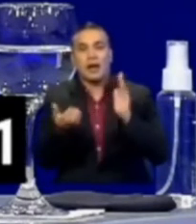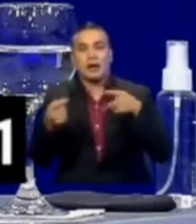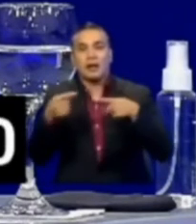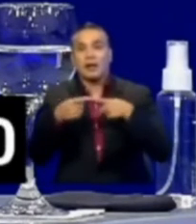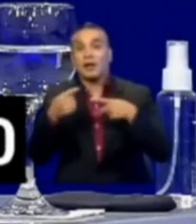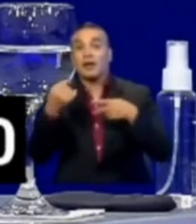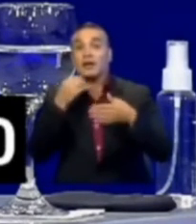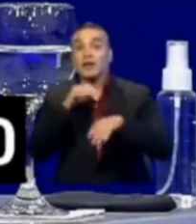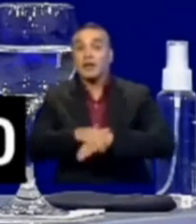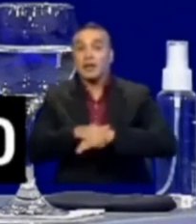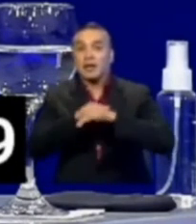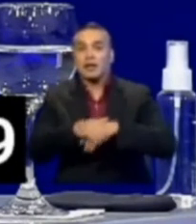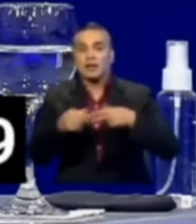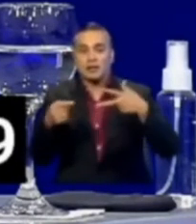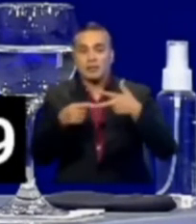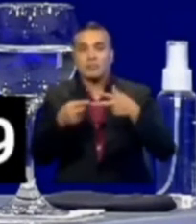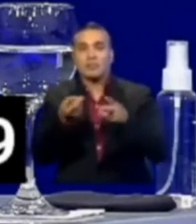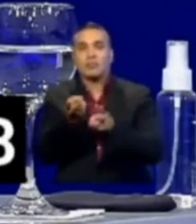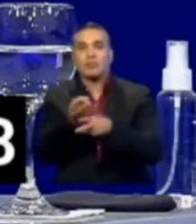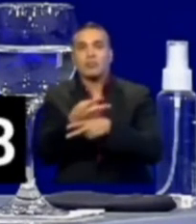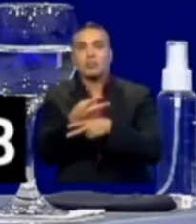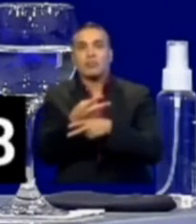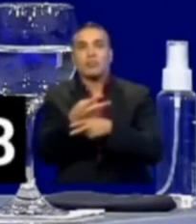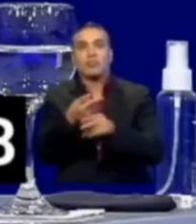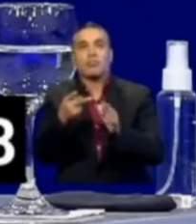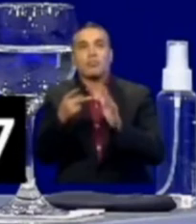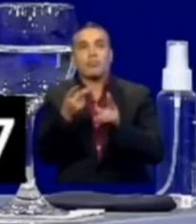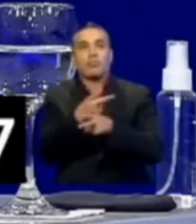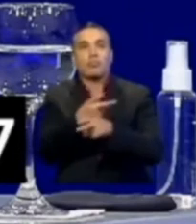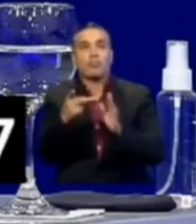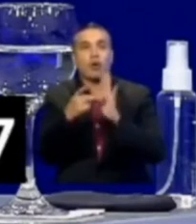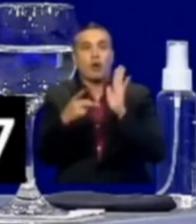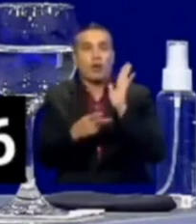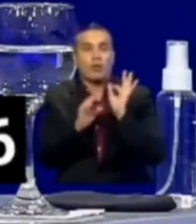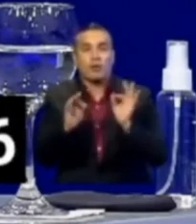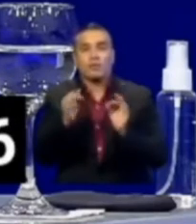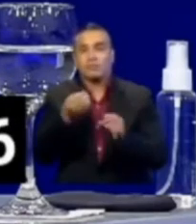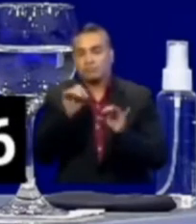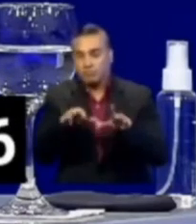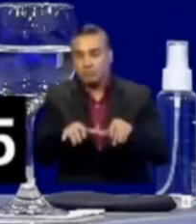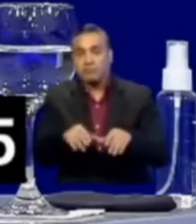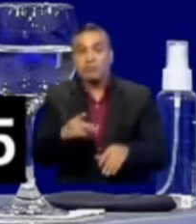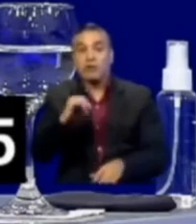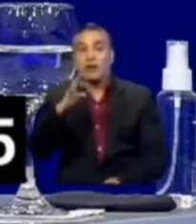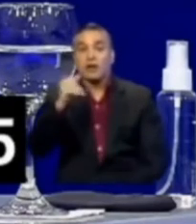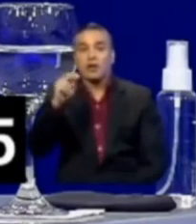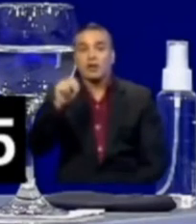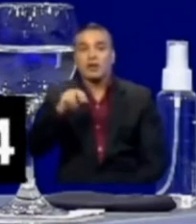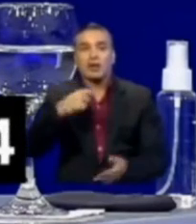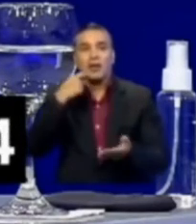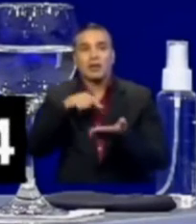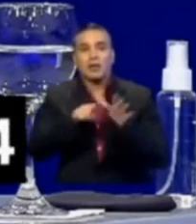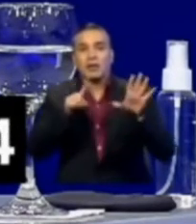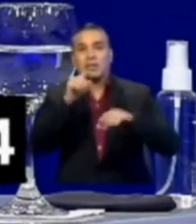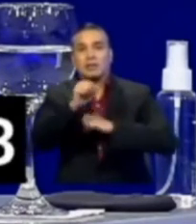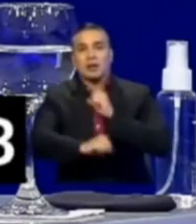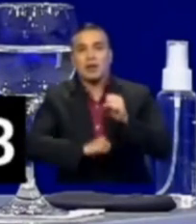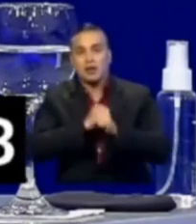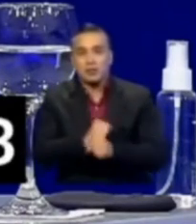el inglés y la programación informática. Imagínense que enseñáramos Python a partir de los 6 años de